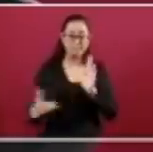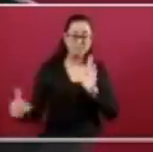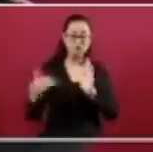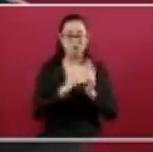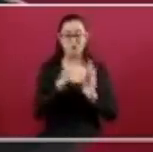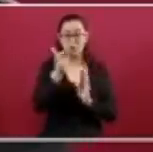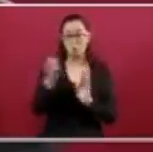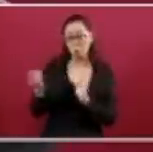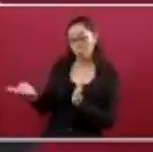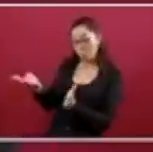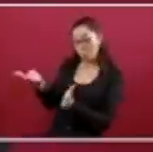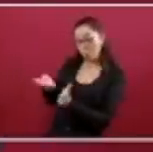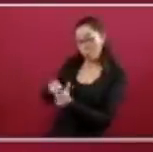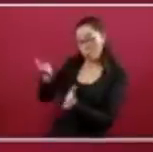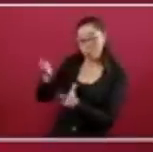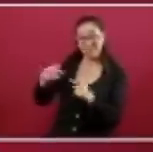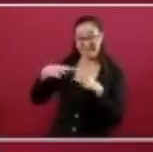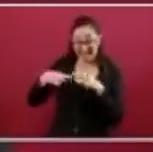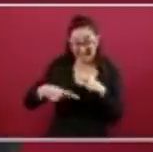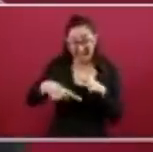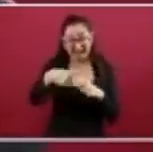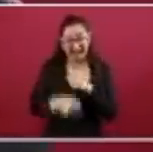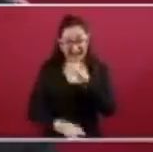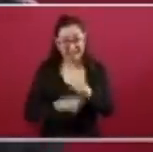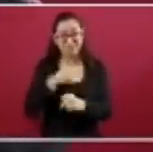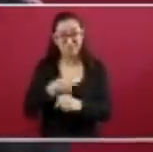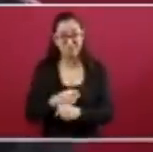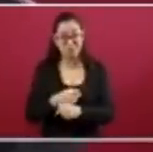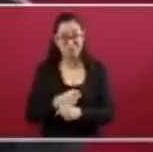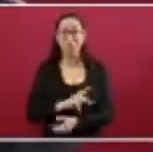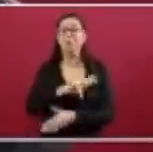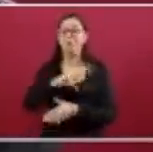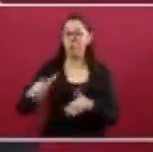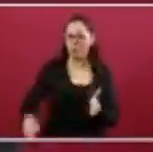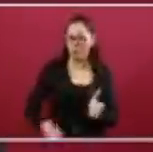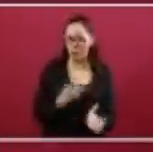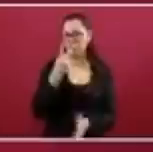no negociarse los contratos, estaría pagando otros